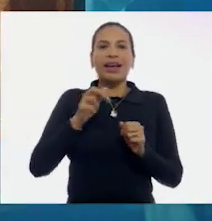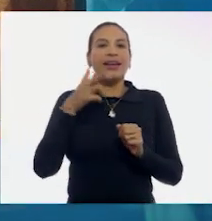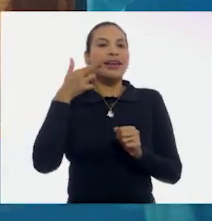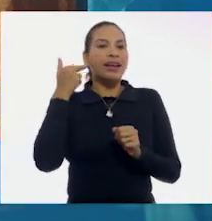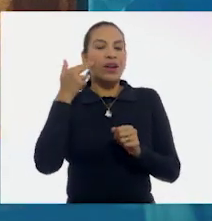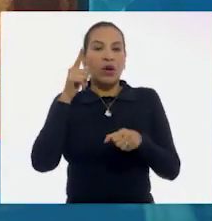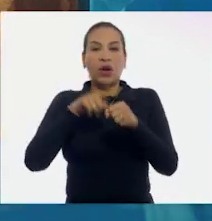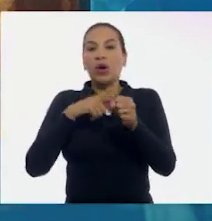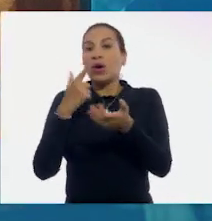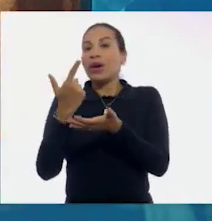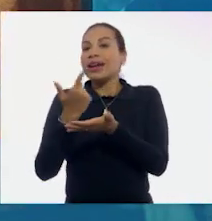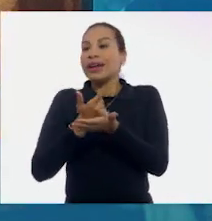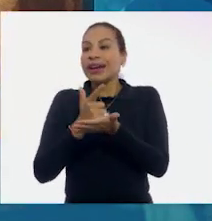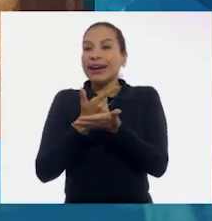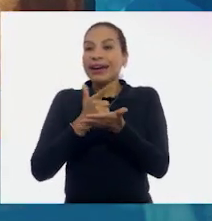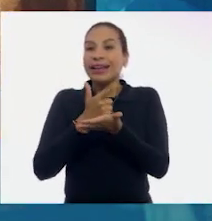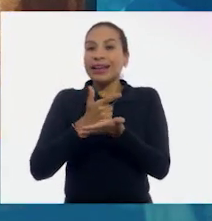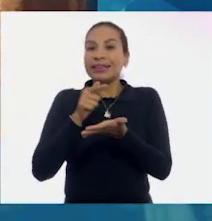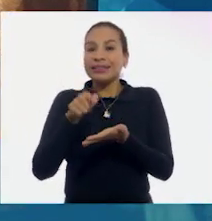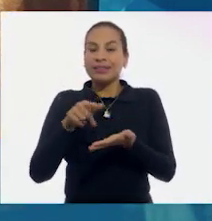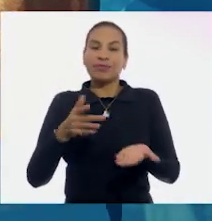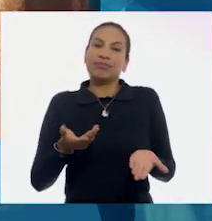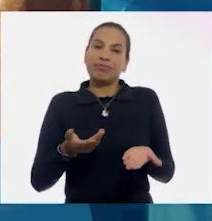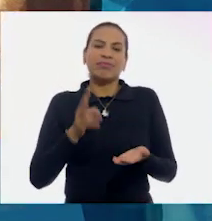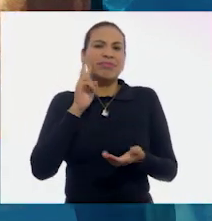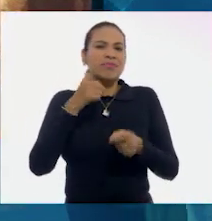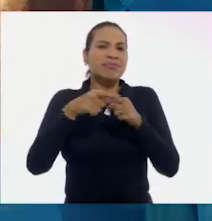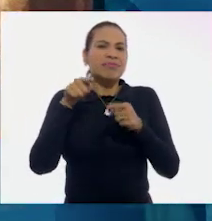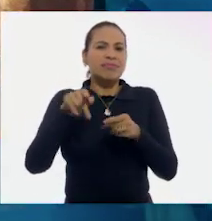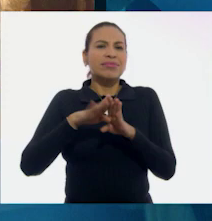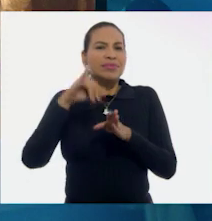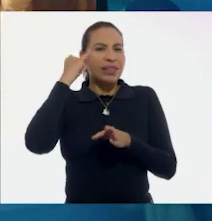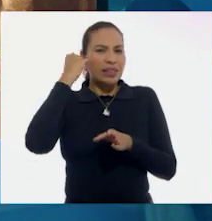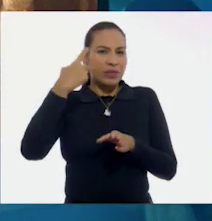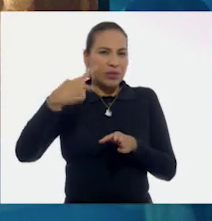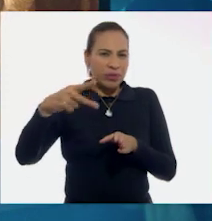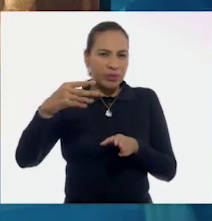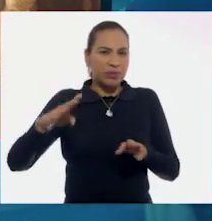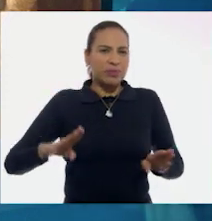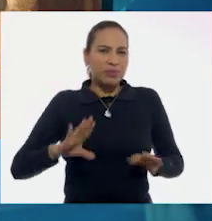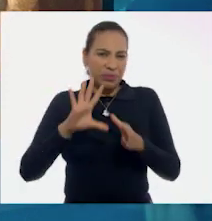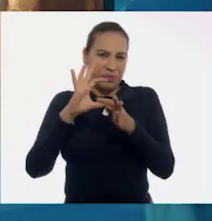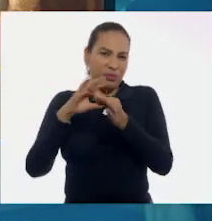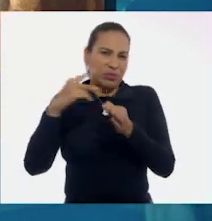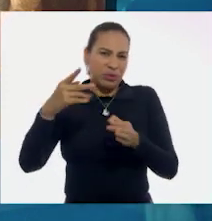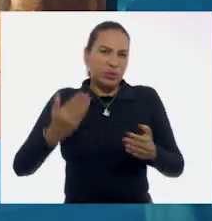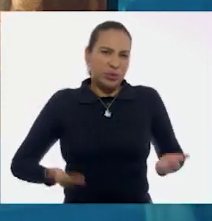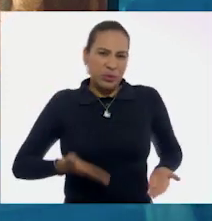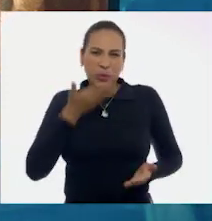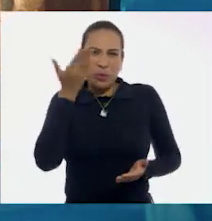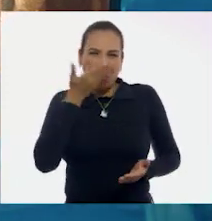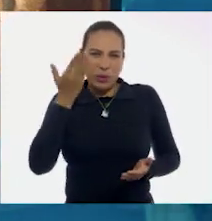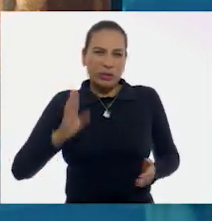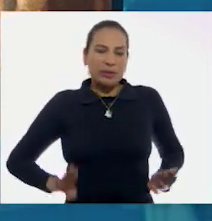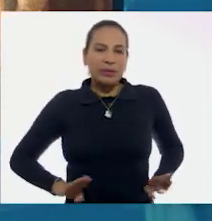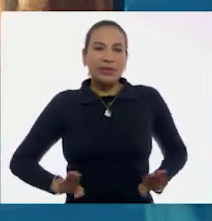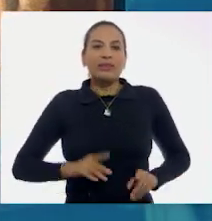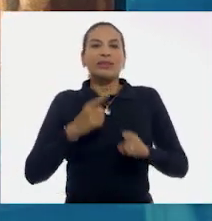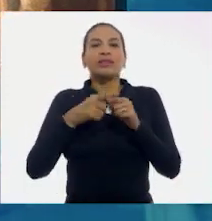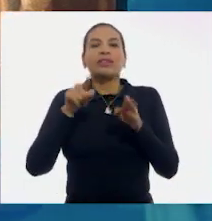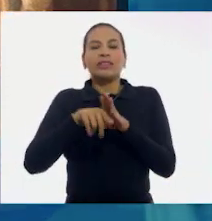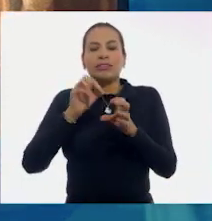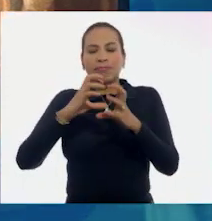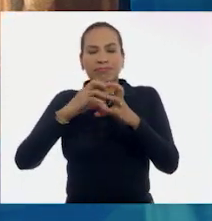color gris probaron el ají, especia de los indios, que les quemó la lengua, y las batatas, que